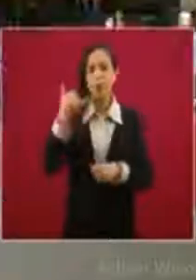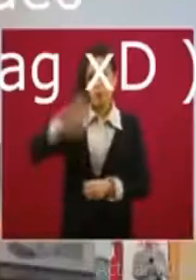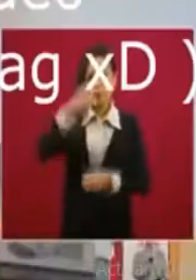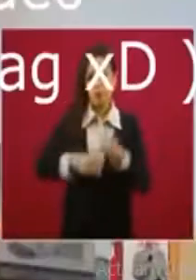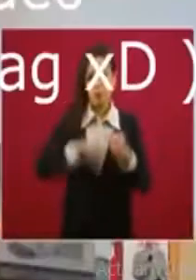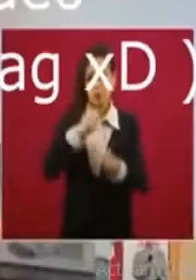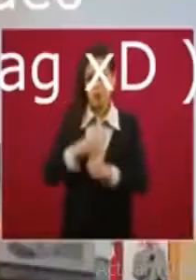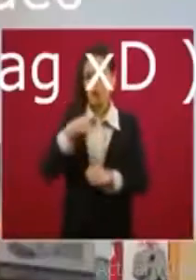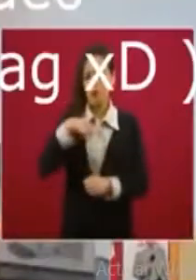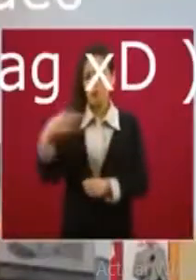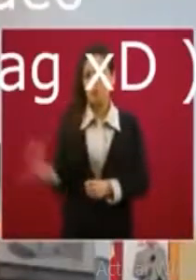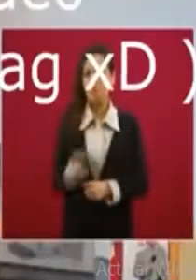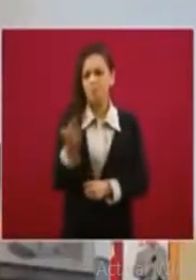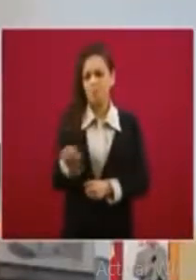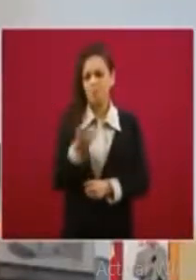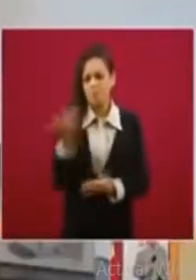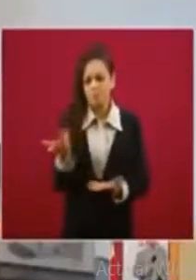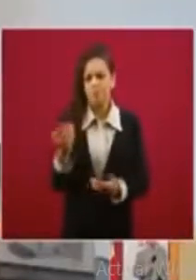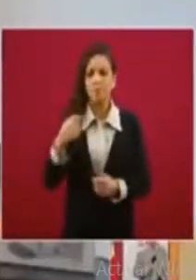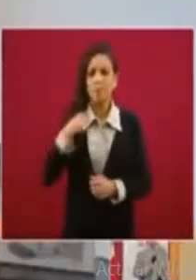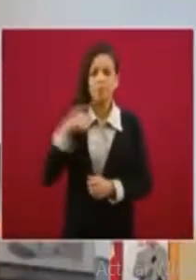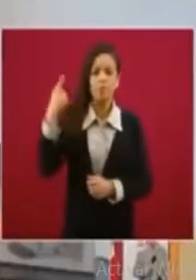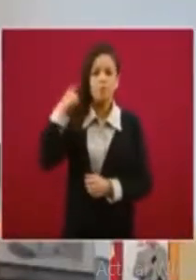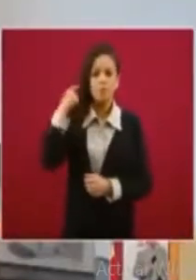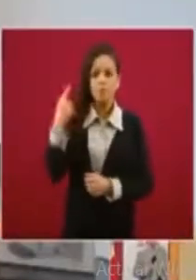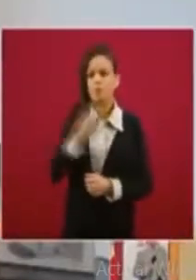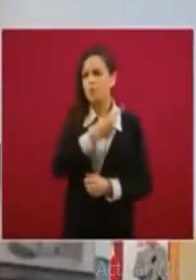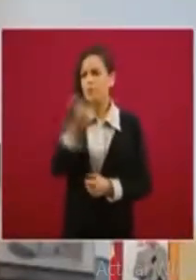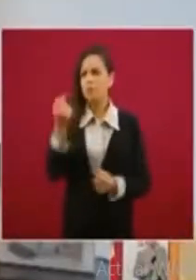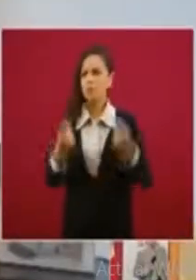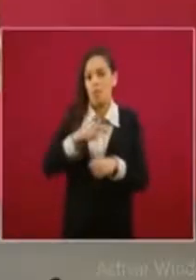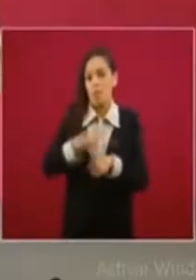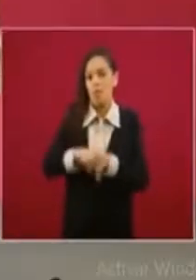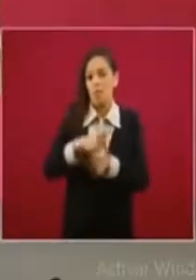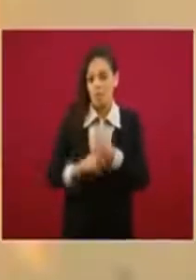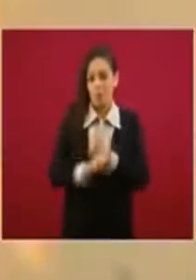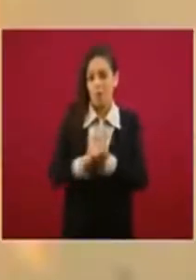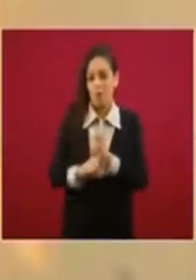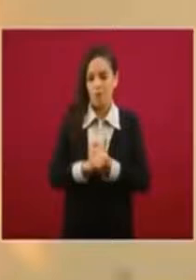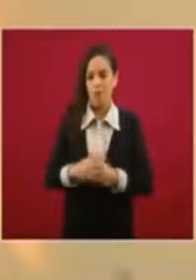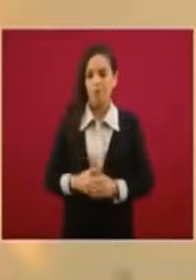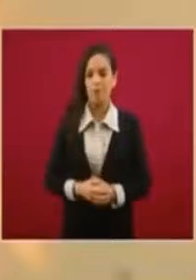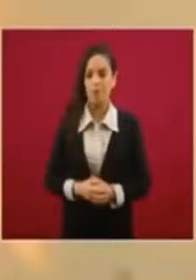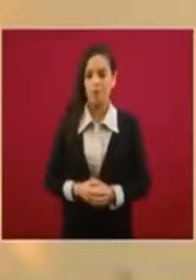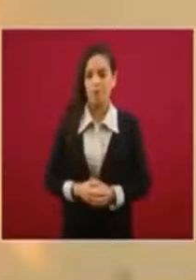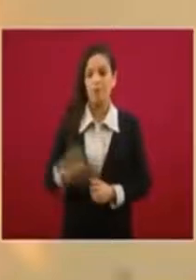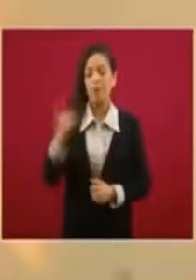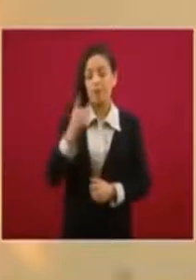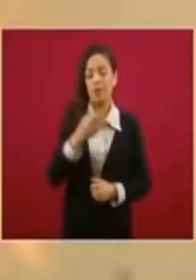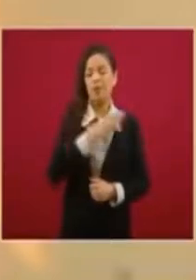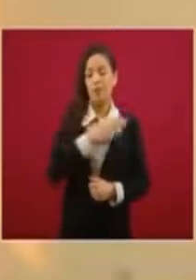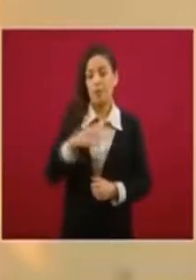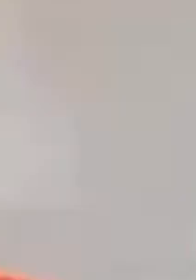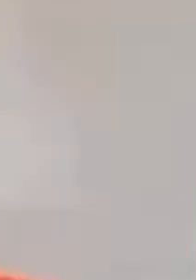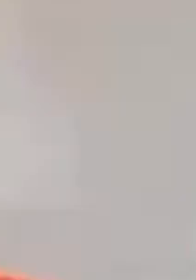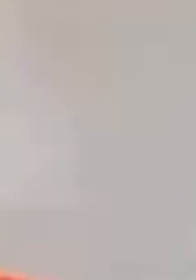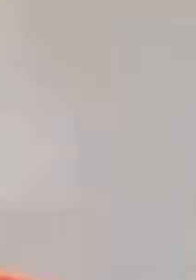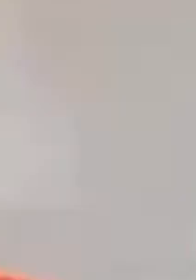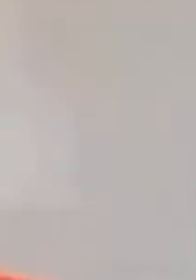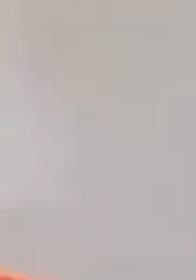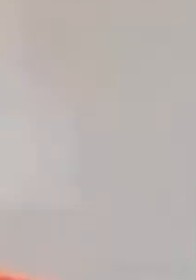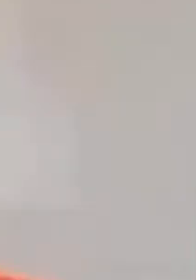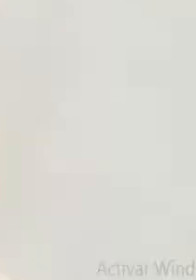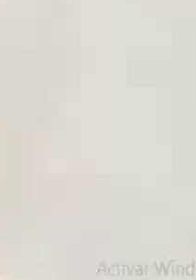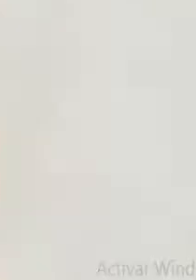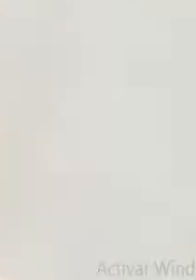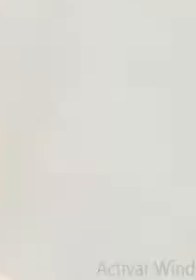He escuchado que hay personas que no vacunan a sus hijos. Qué bueno que lo mencionas. Las vacunas son vacas grandes.